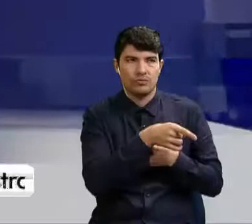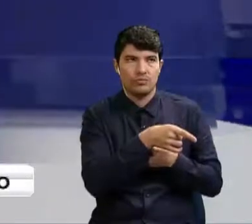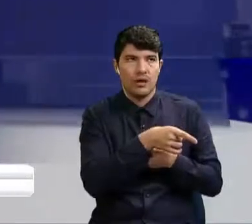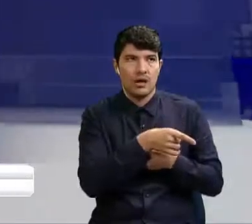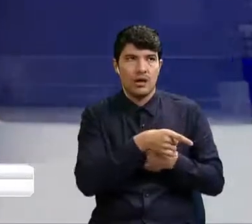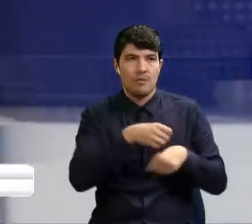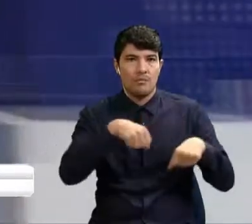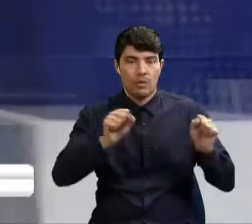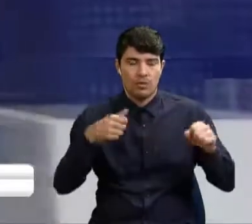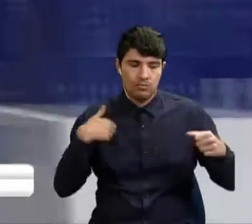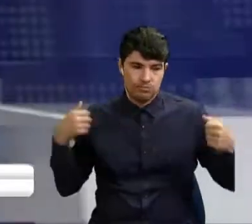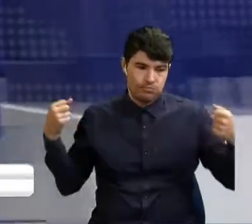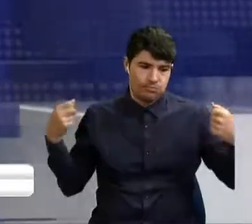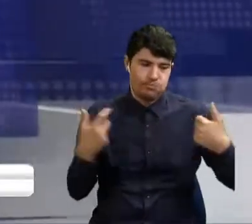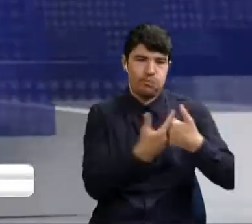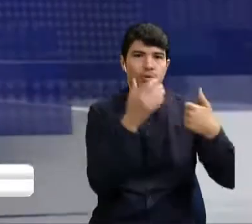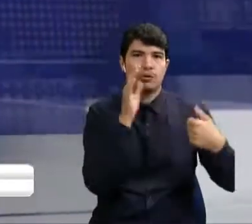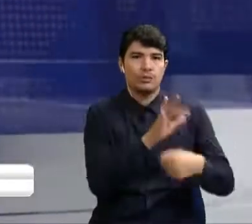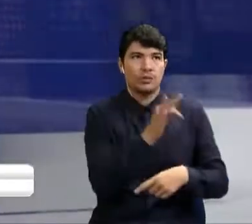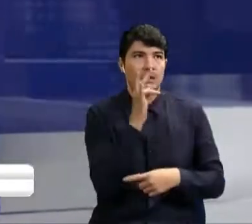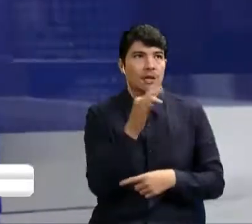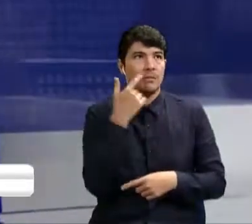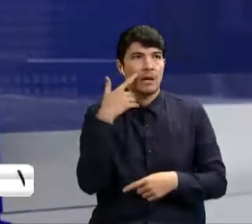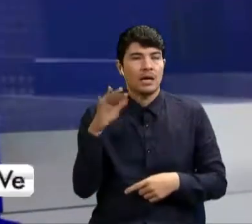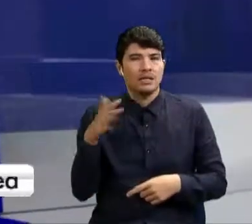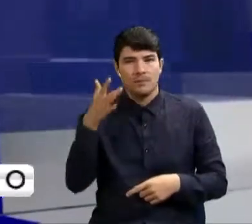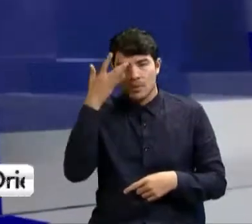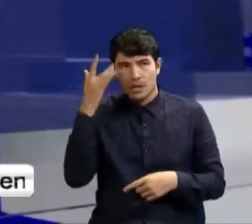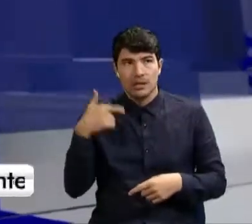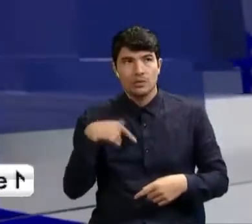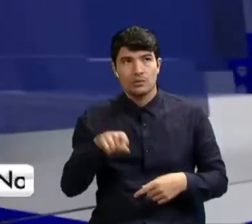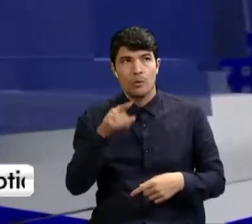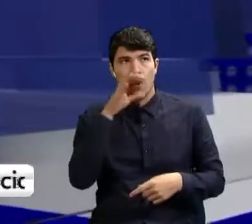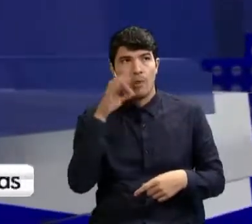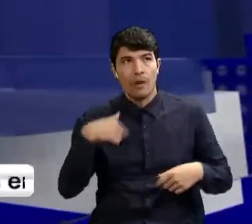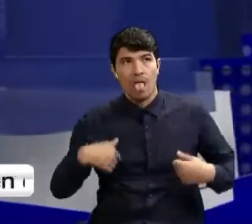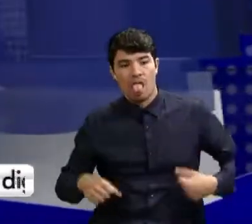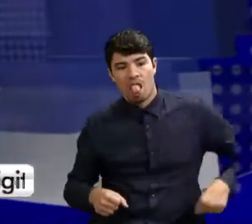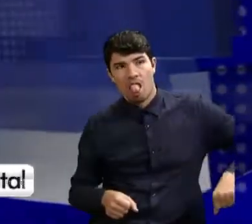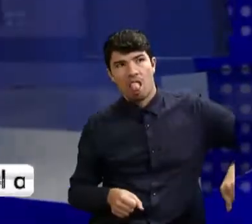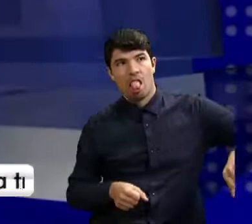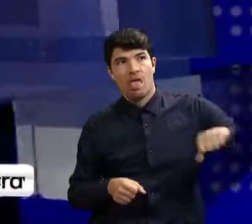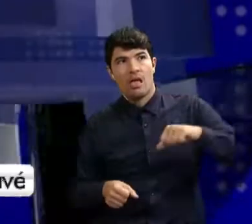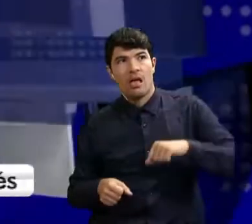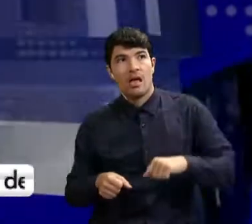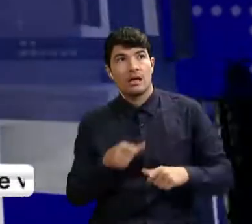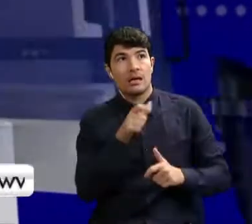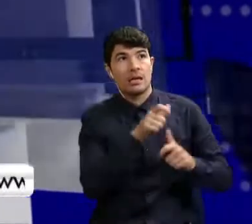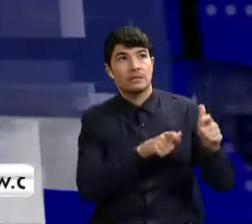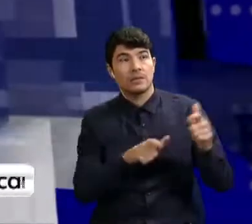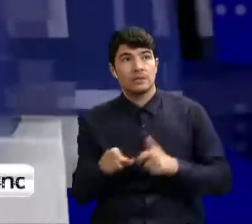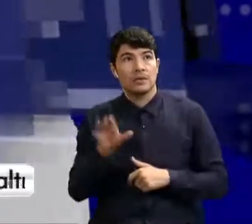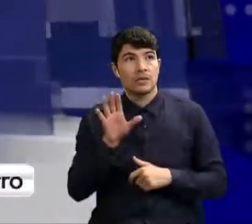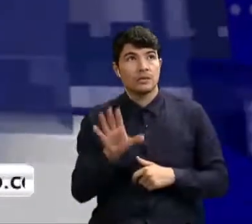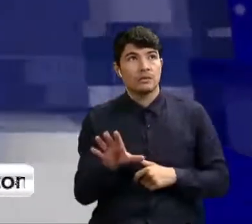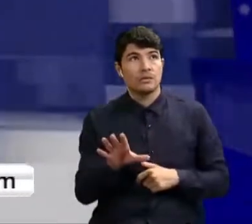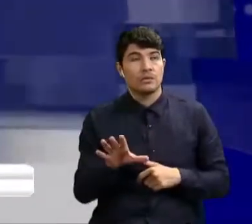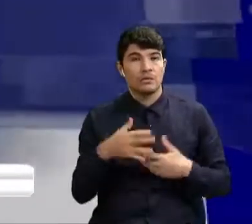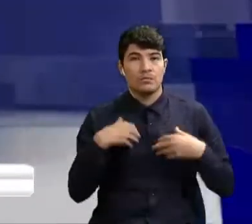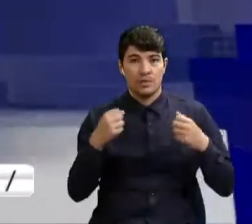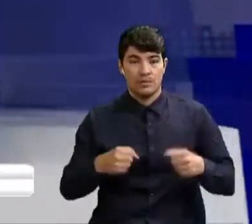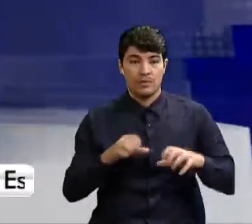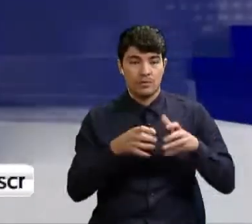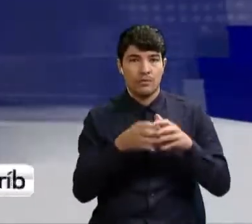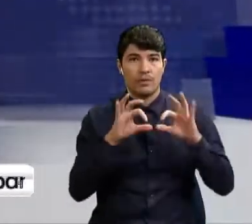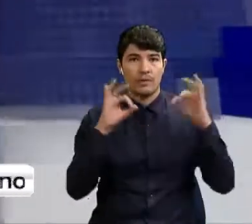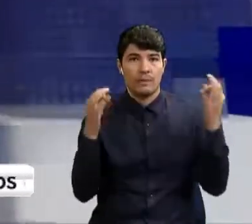un vehículo según versión de testigos al parecer por invasión del carril por parte del velocípedo los pasajeros del vehículo que pertenecen a un grupo